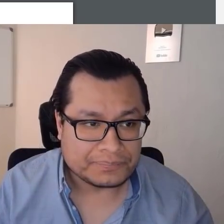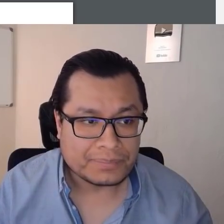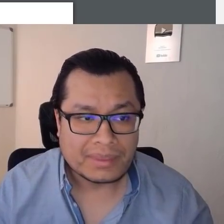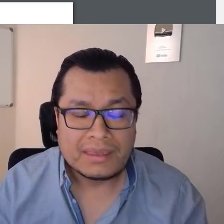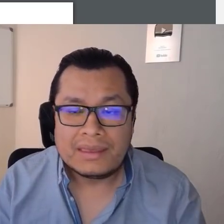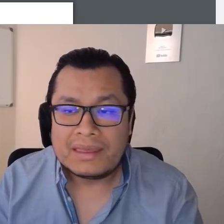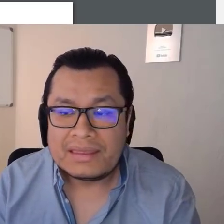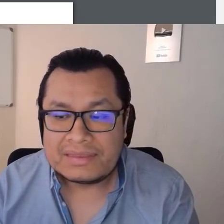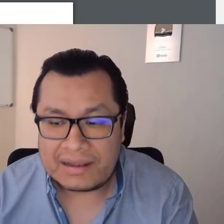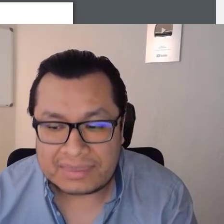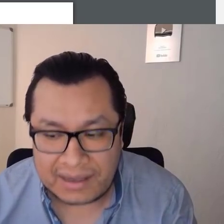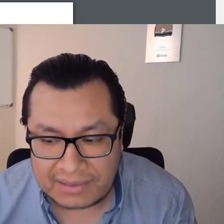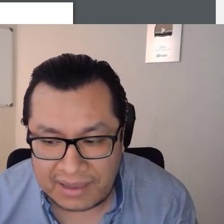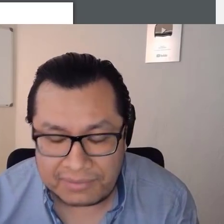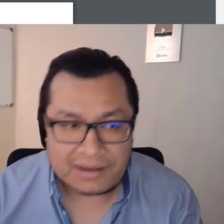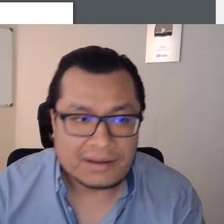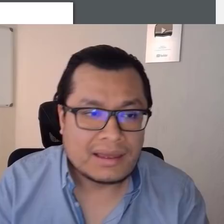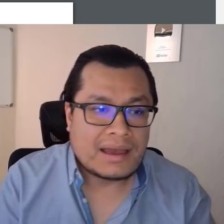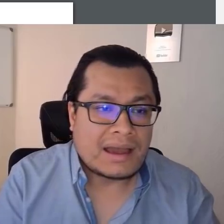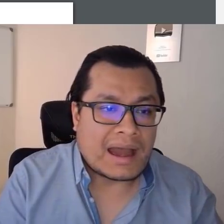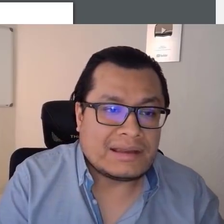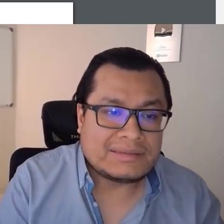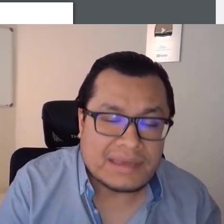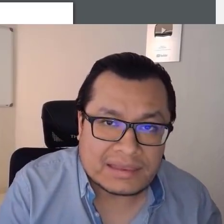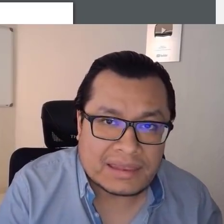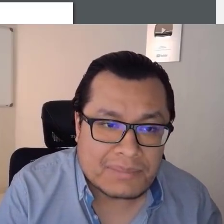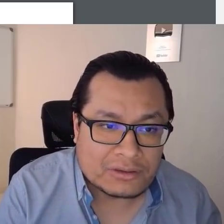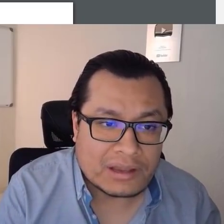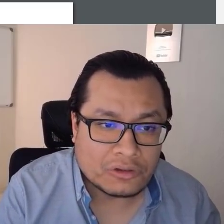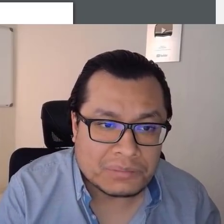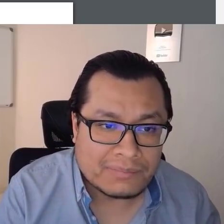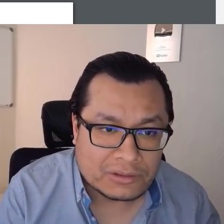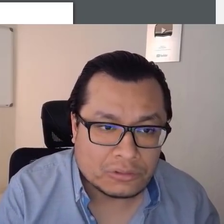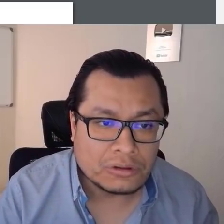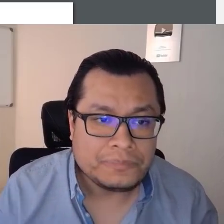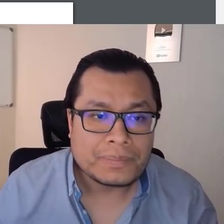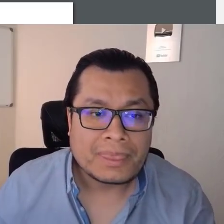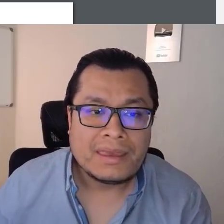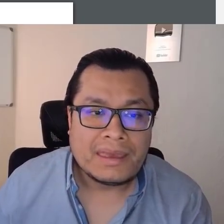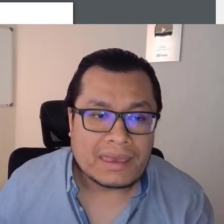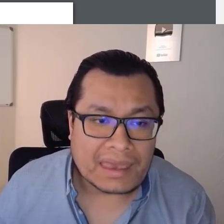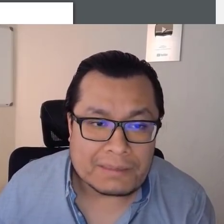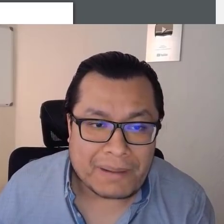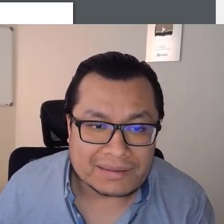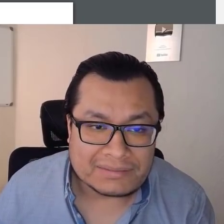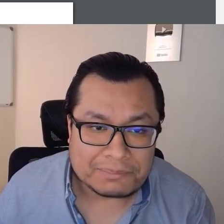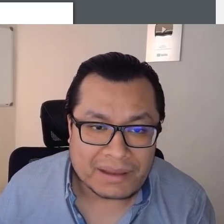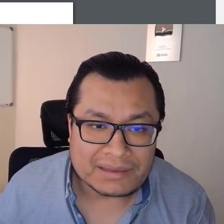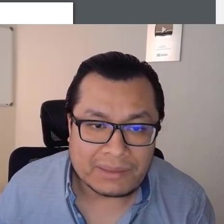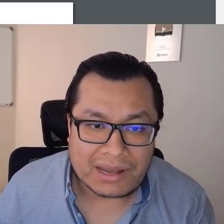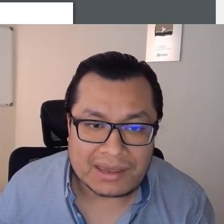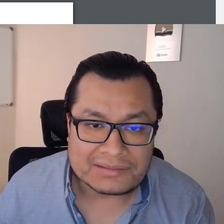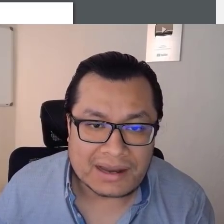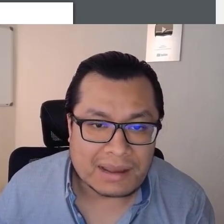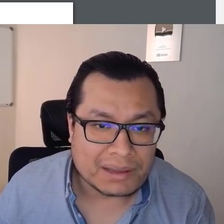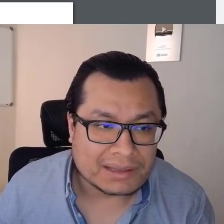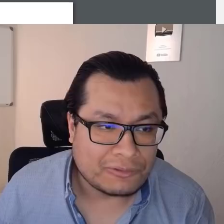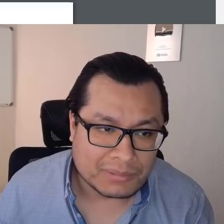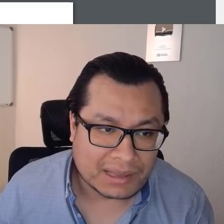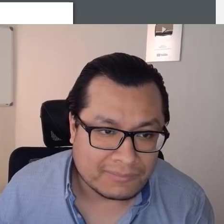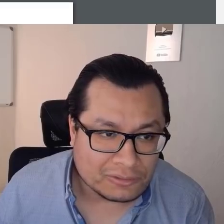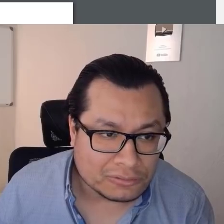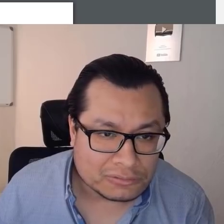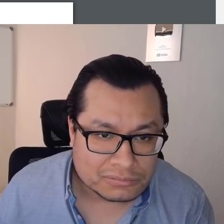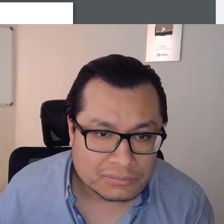siguiente del 30 de abril al 7 de mayo del 2021 el participante deberá ingresar a la